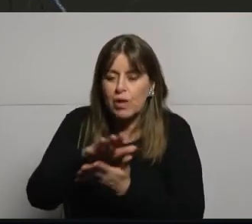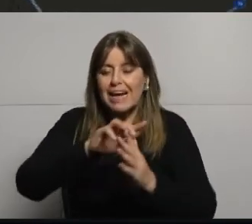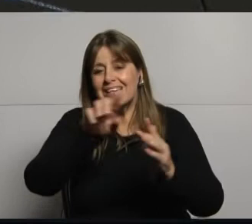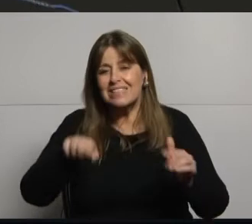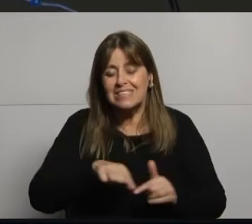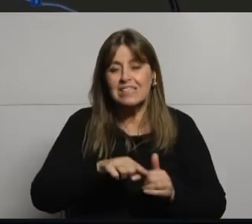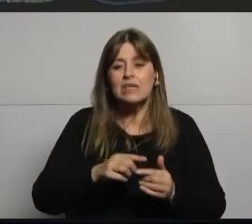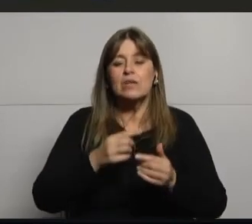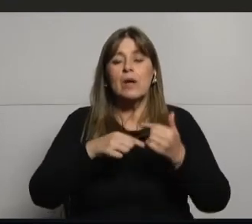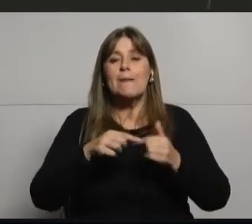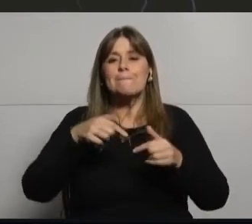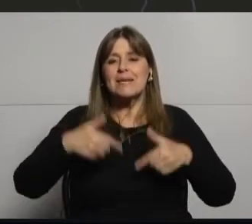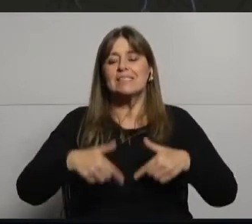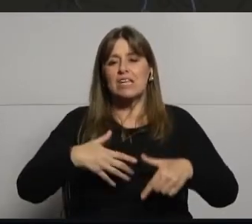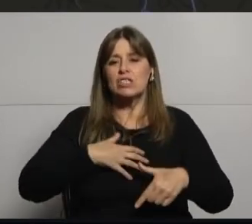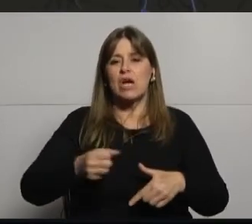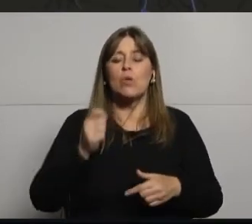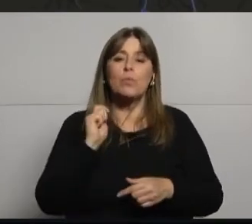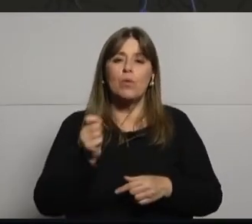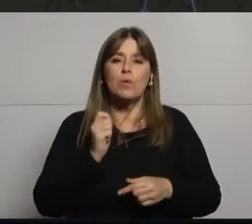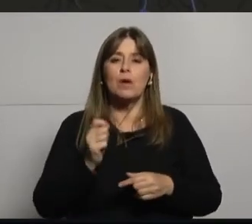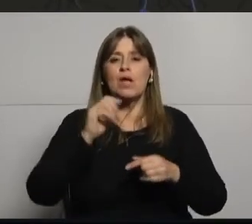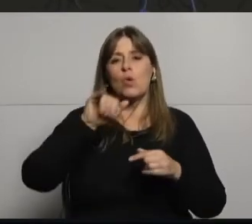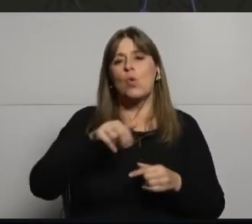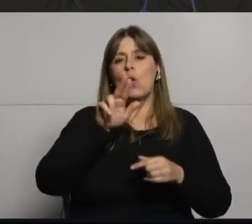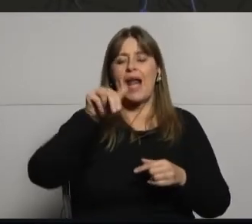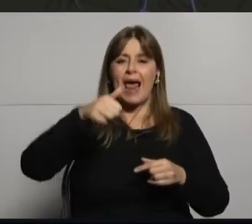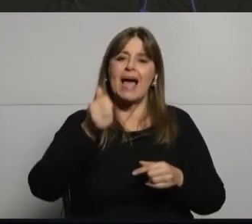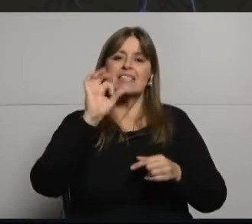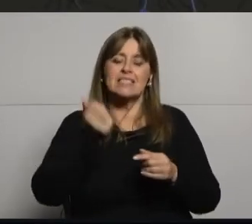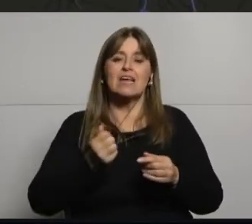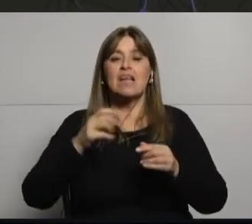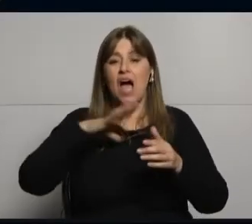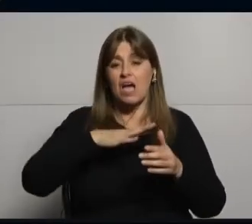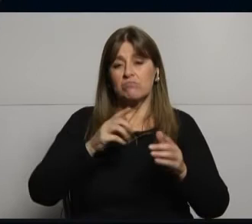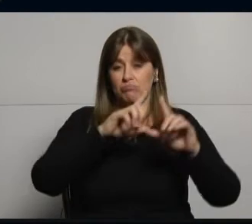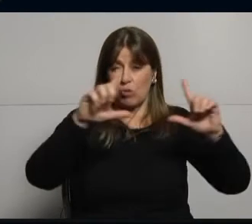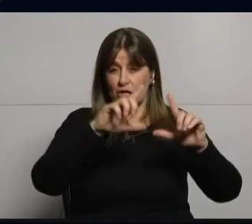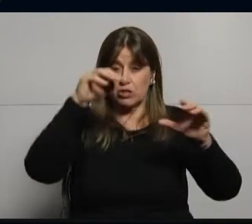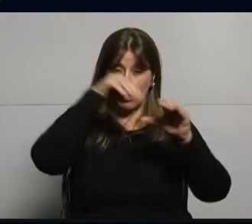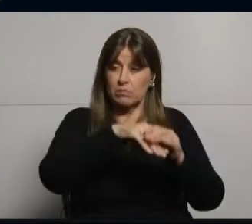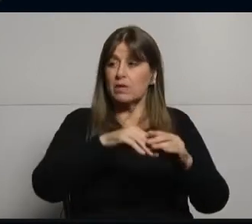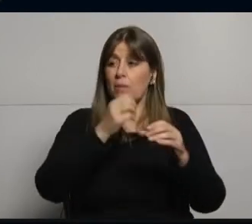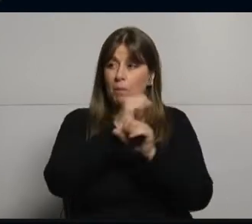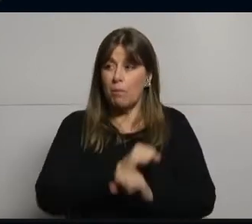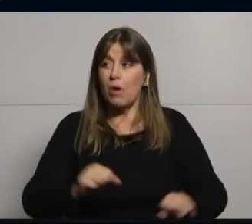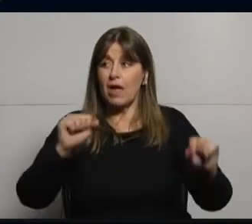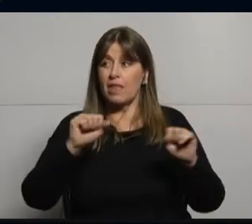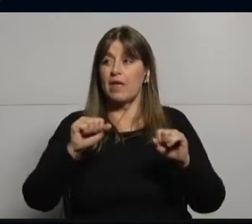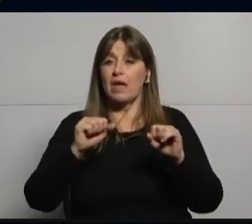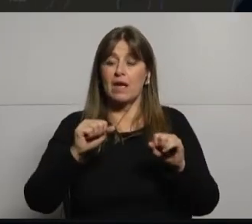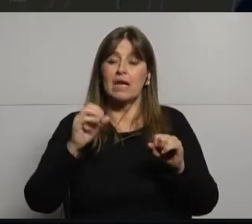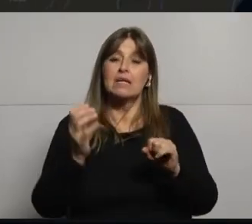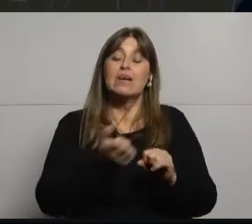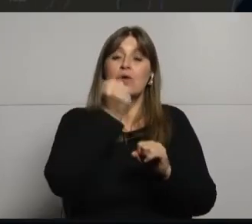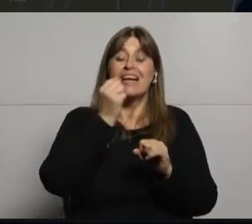georreferenciada, el Ministerio de Salud Pública y JUNASA tiene un monitor donde puede, ¿sí?, en el caso de